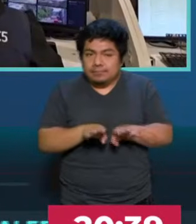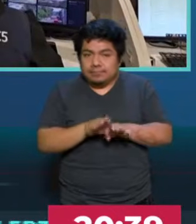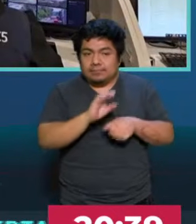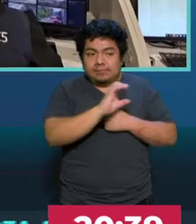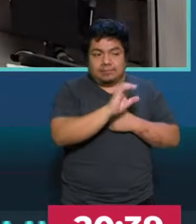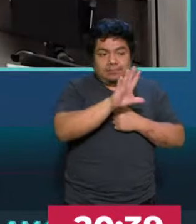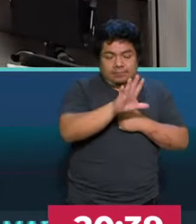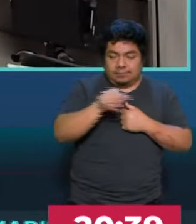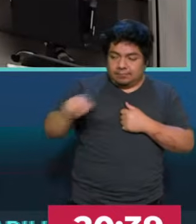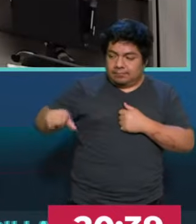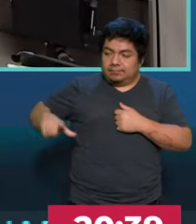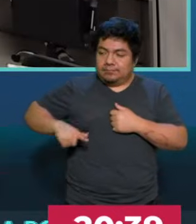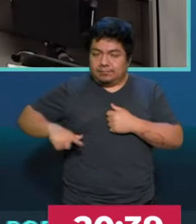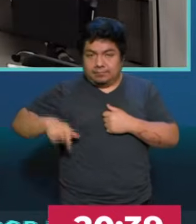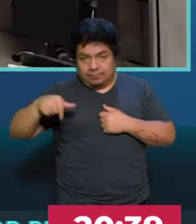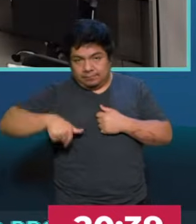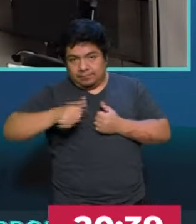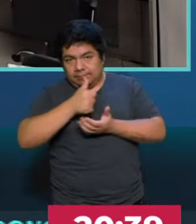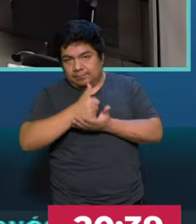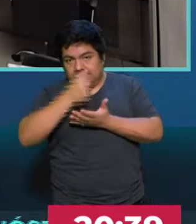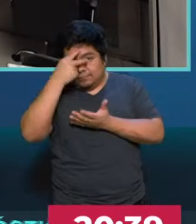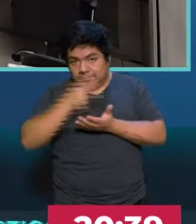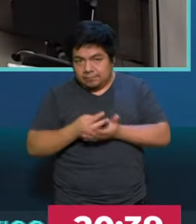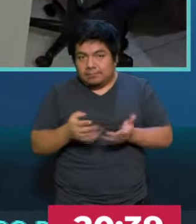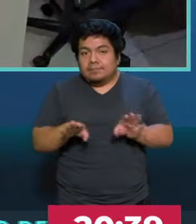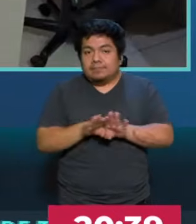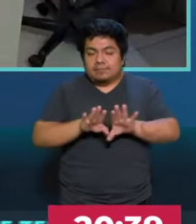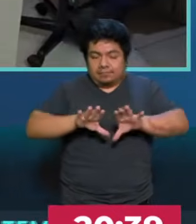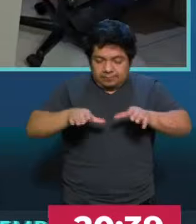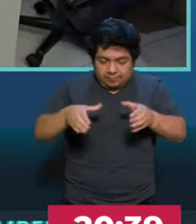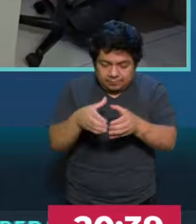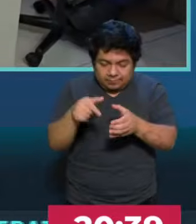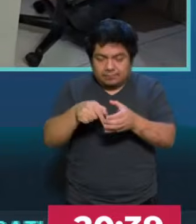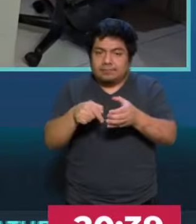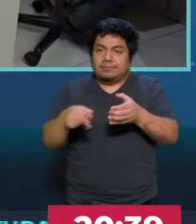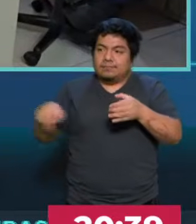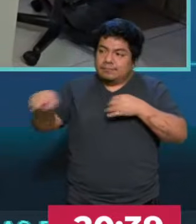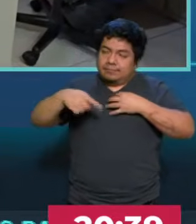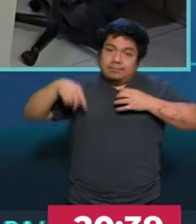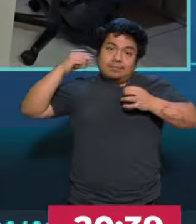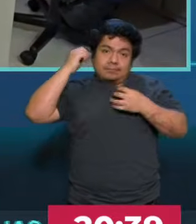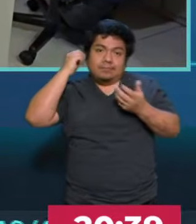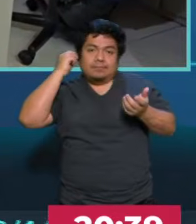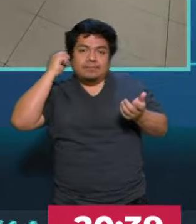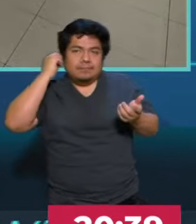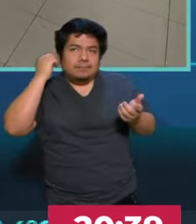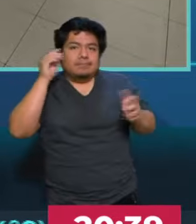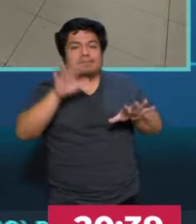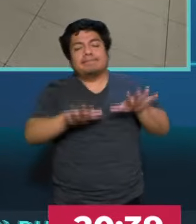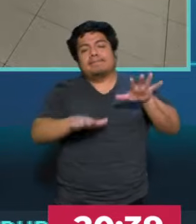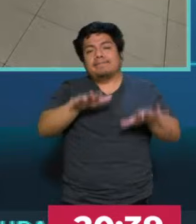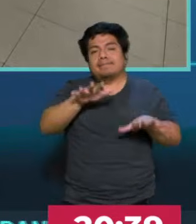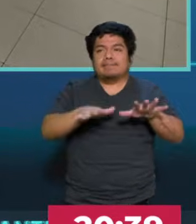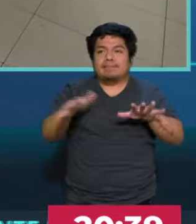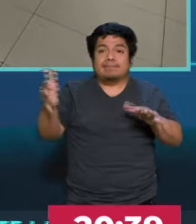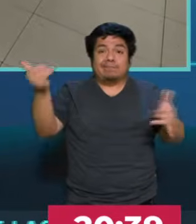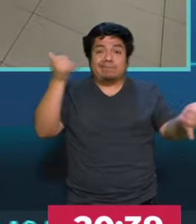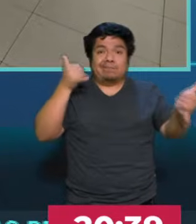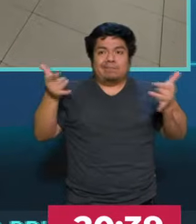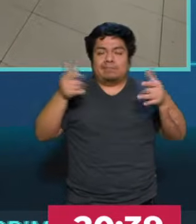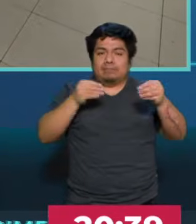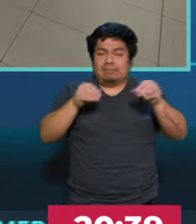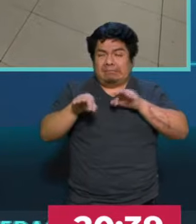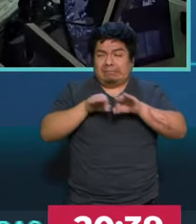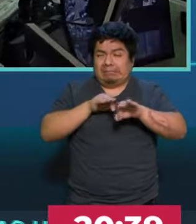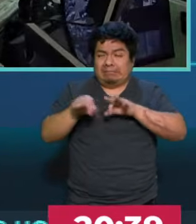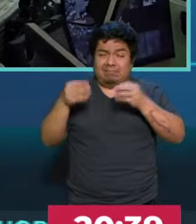C5 o del gobierno de la ciudad, sino como comunidad frente a la amenaza de la sobrecarga de trabajo y el